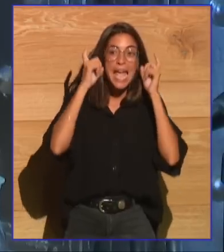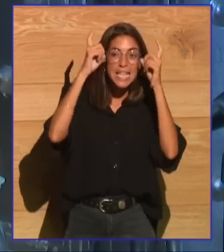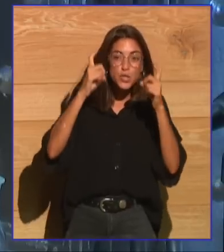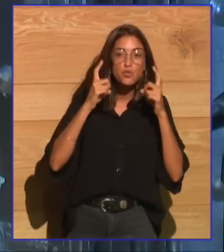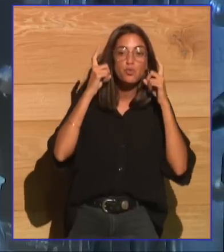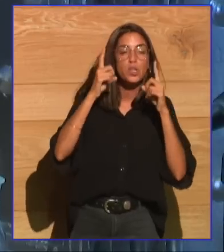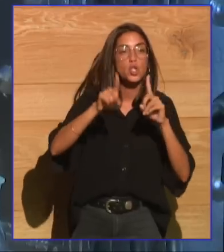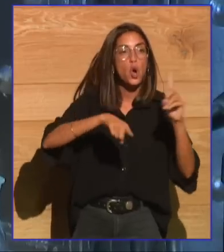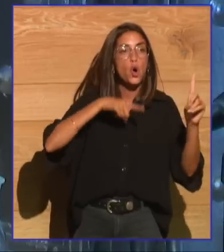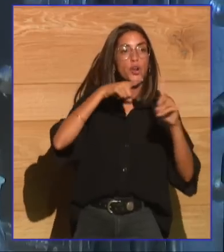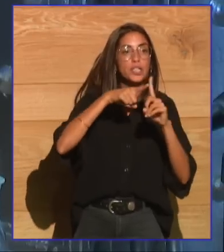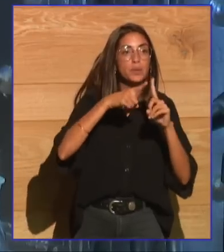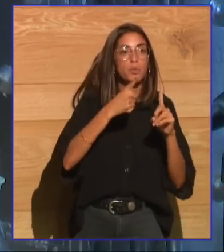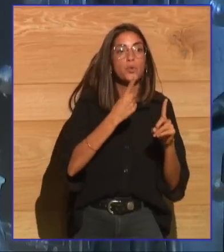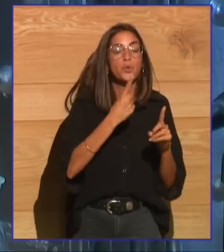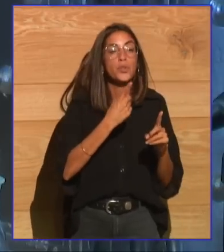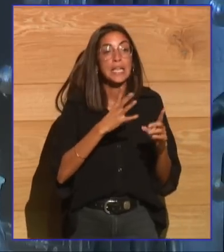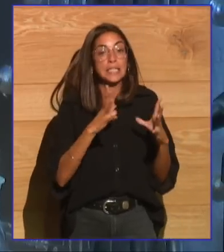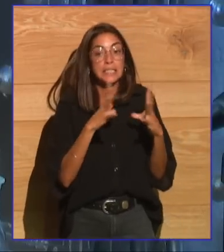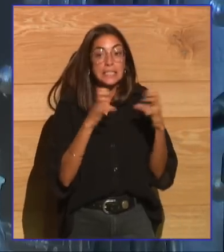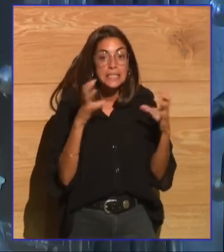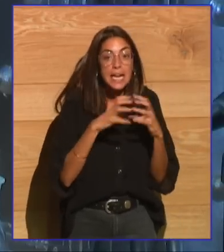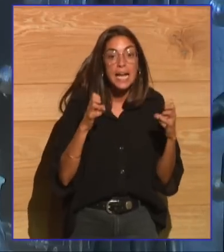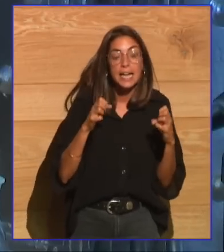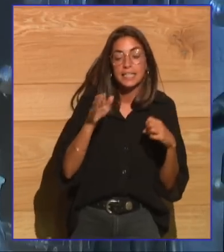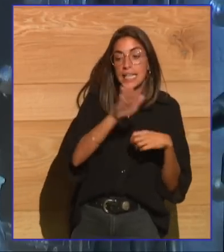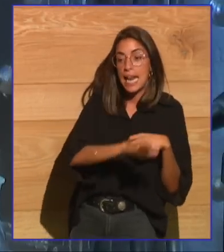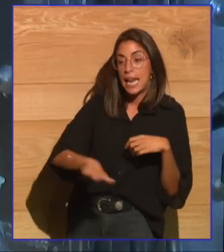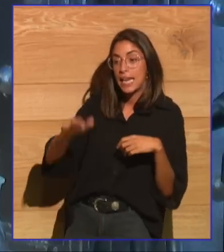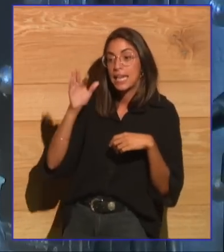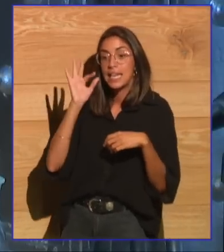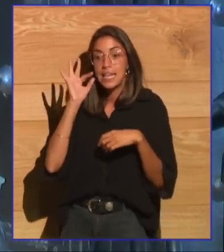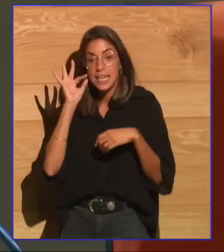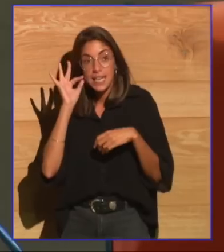liberarse del deseo la tendencia de oprimir a las mujeres ya los niños